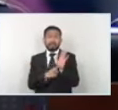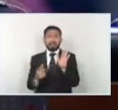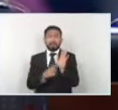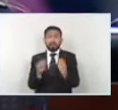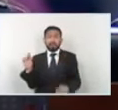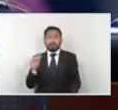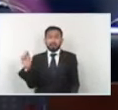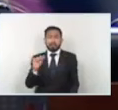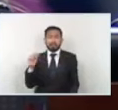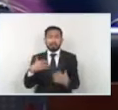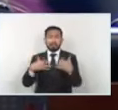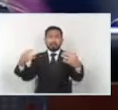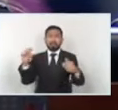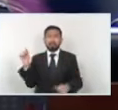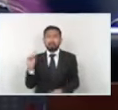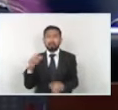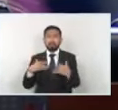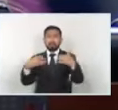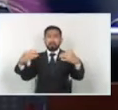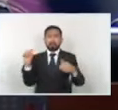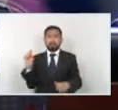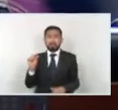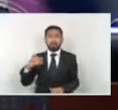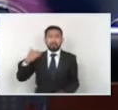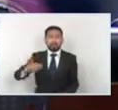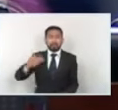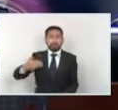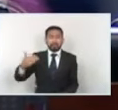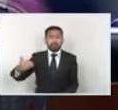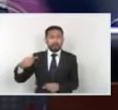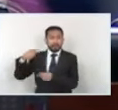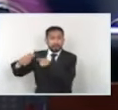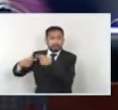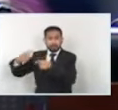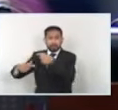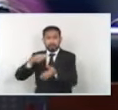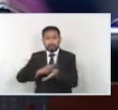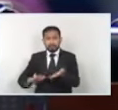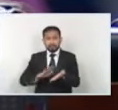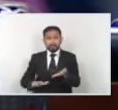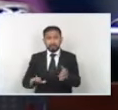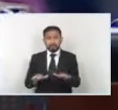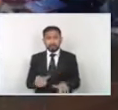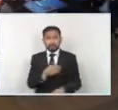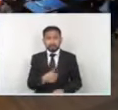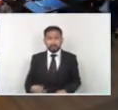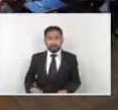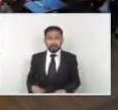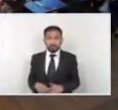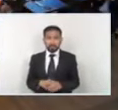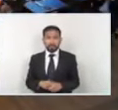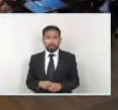en una plenaria que le va a costar años y generaciones pagarla. Gracias, presidente.